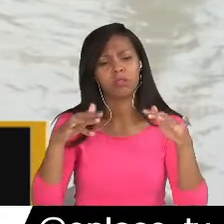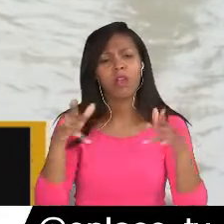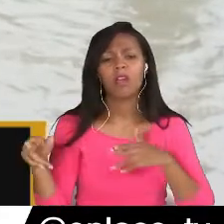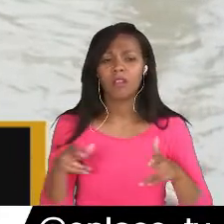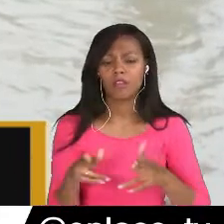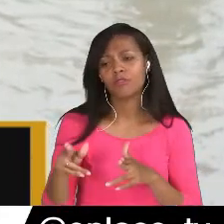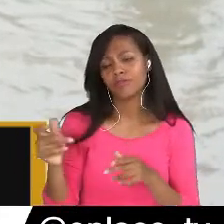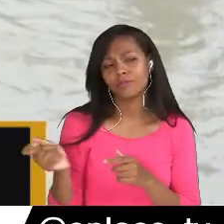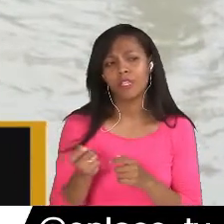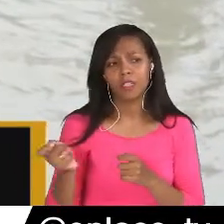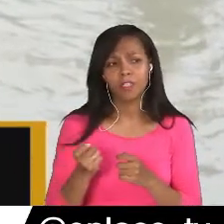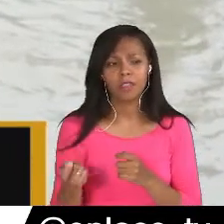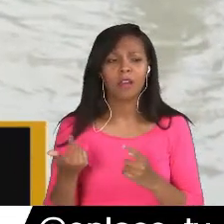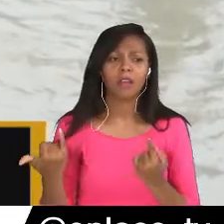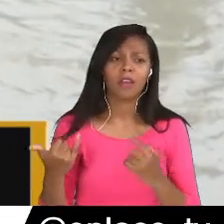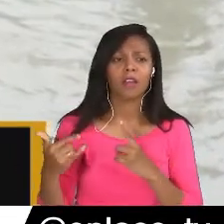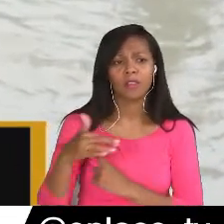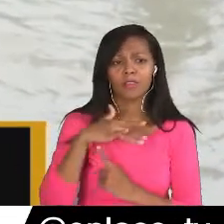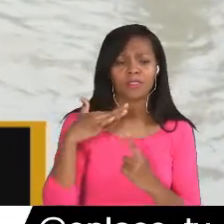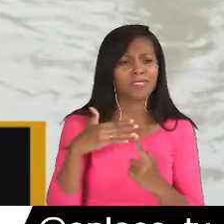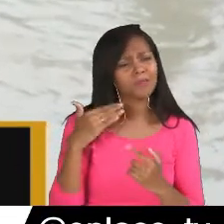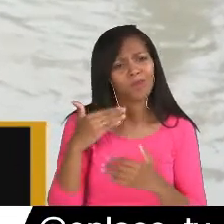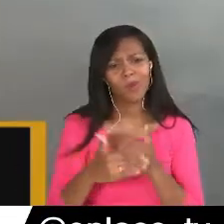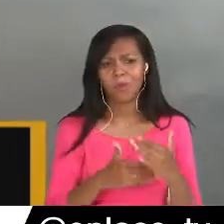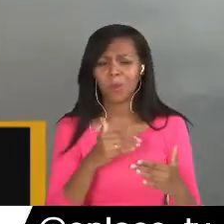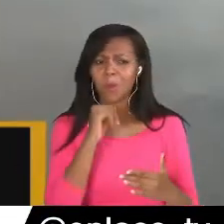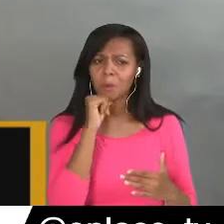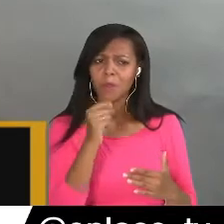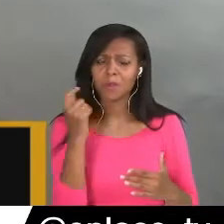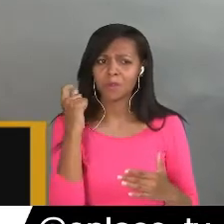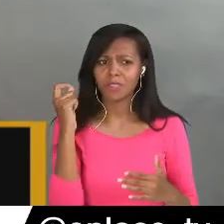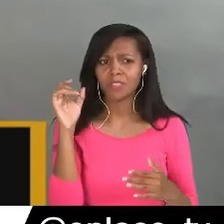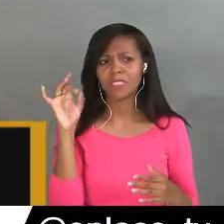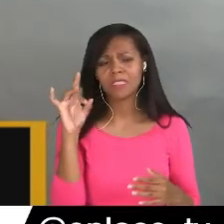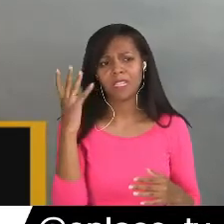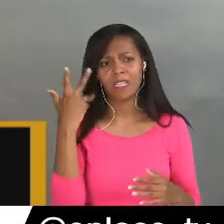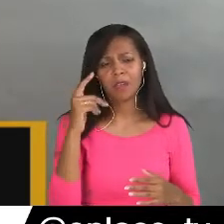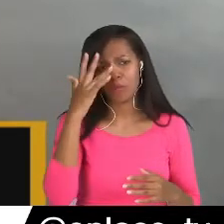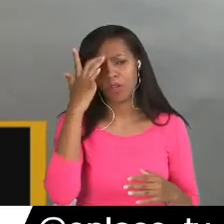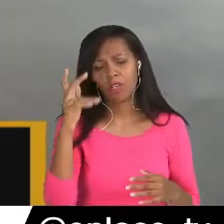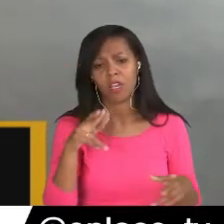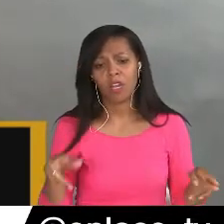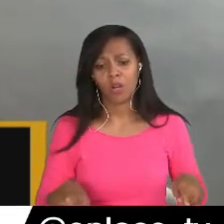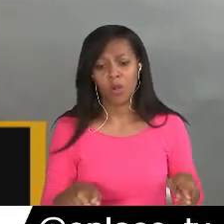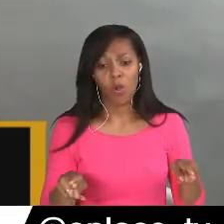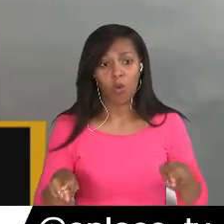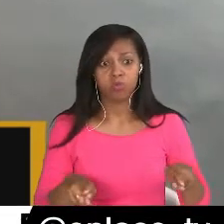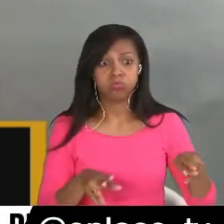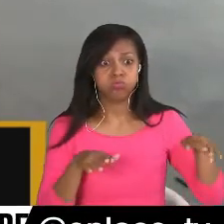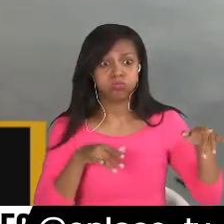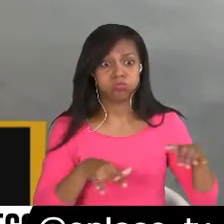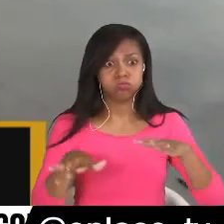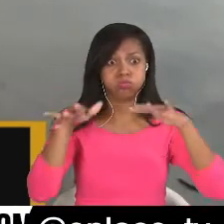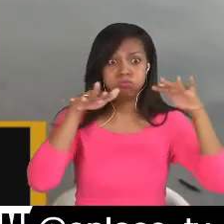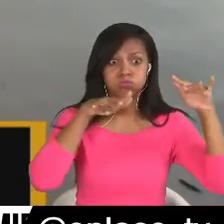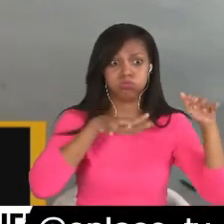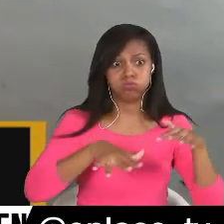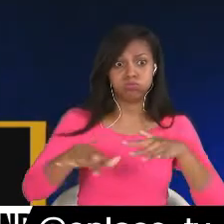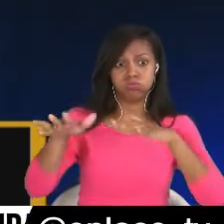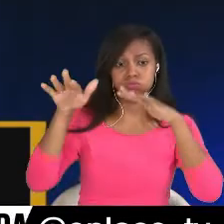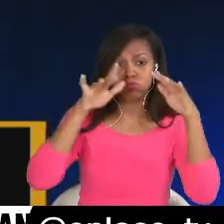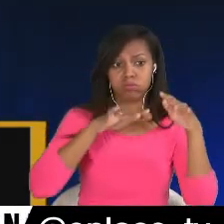La situación para esta comunidad ha empeorado los últimos 15 días cuando el río sufrió una creciente súbita que afectó cultivos, ganado